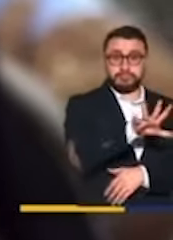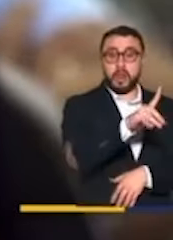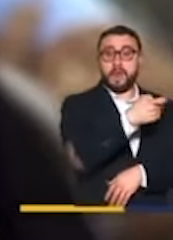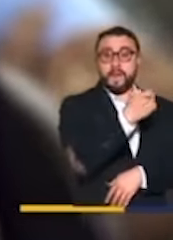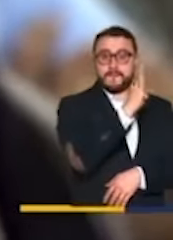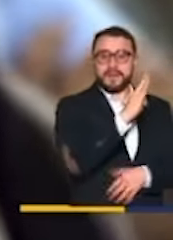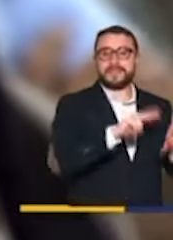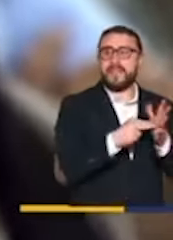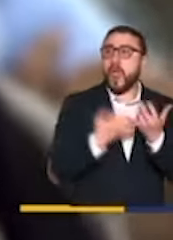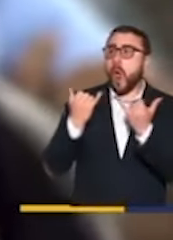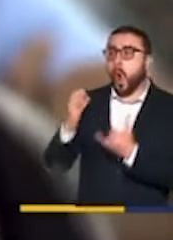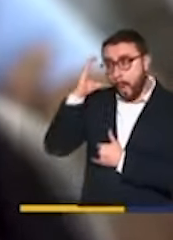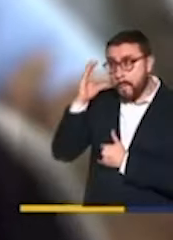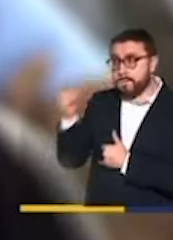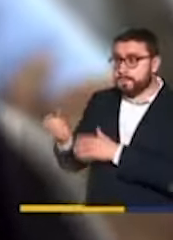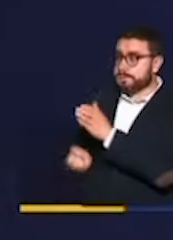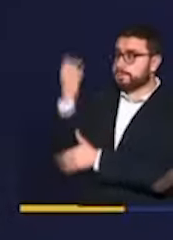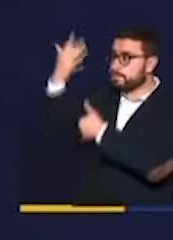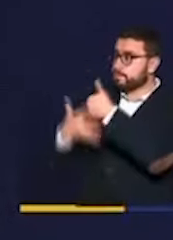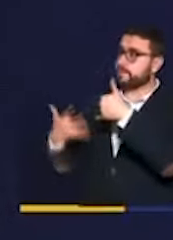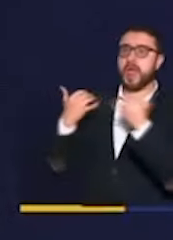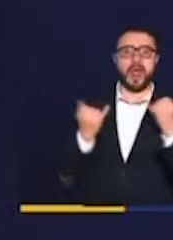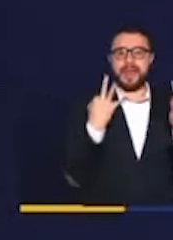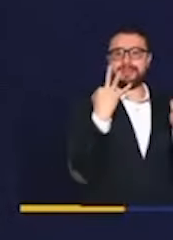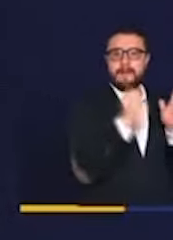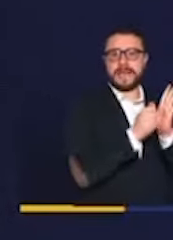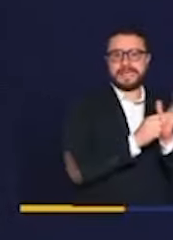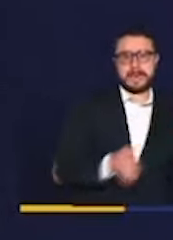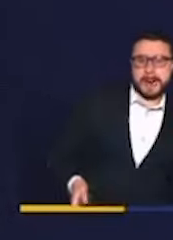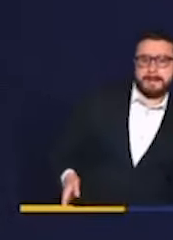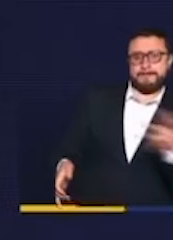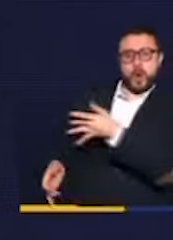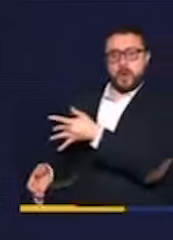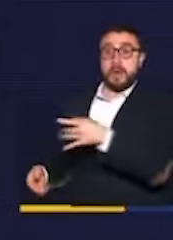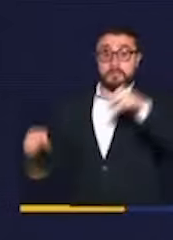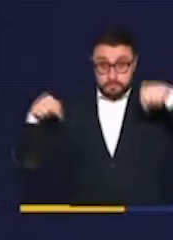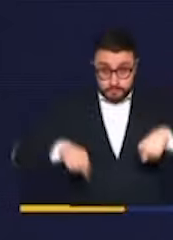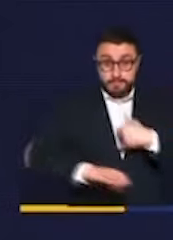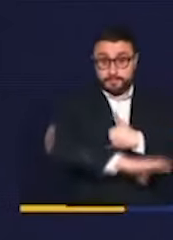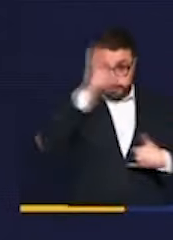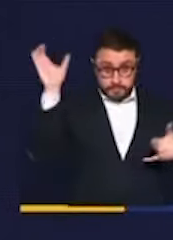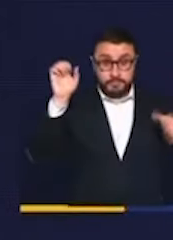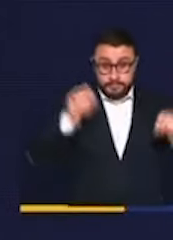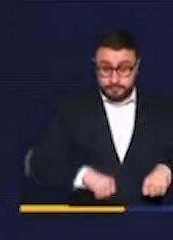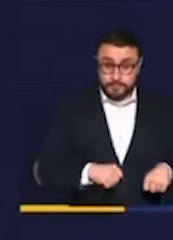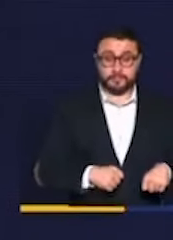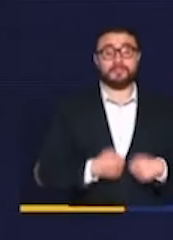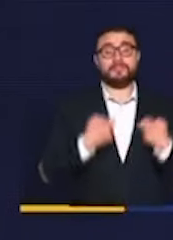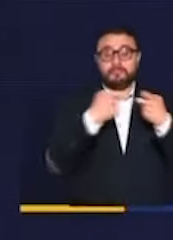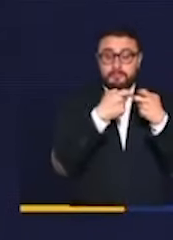más que lo que genera toda Colombia en este momento aquí en el Caribe. Tenemos la